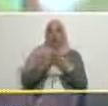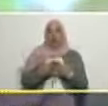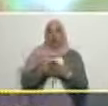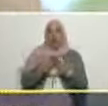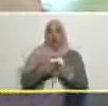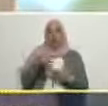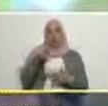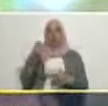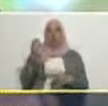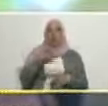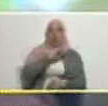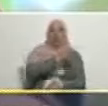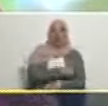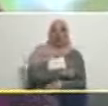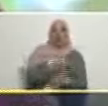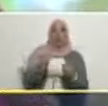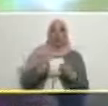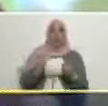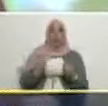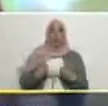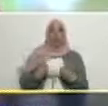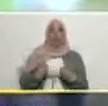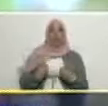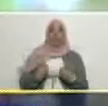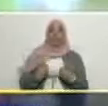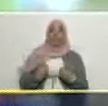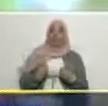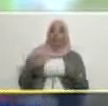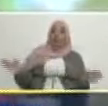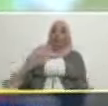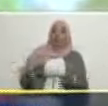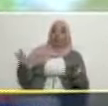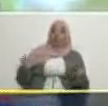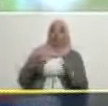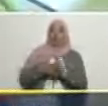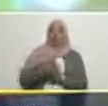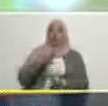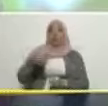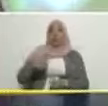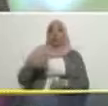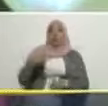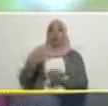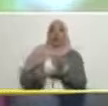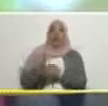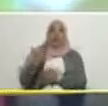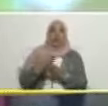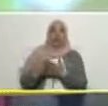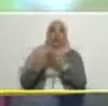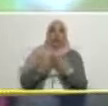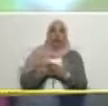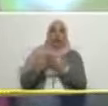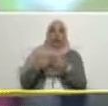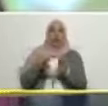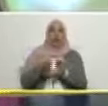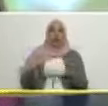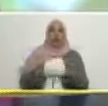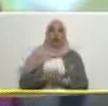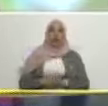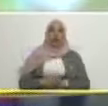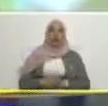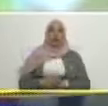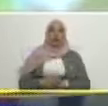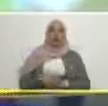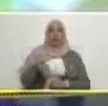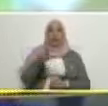que además es una fuerza que ha seguido viva, es una fuerza que impulsó el nacimiento de la Federación Venezolana de Estudiantes de Educación Media y que